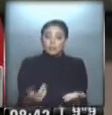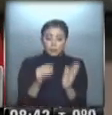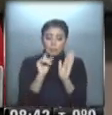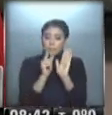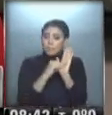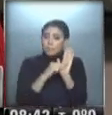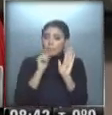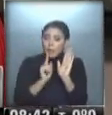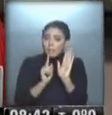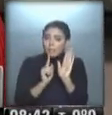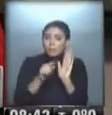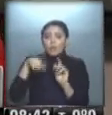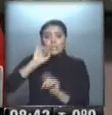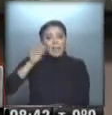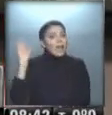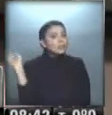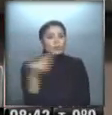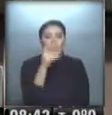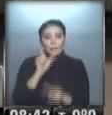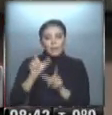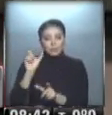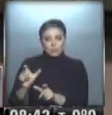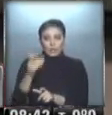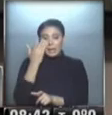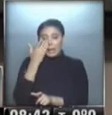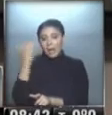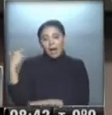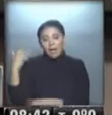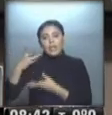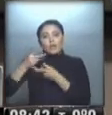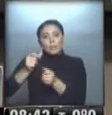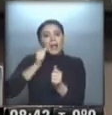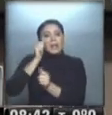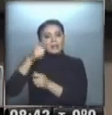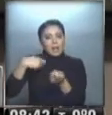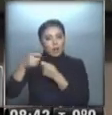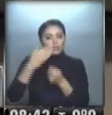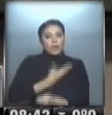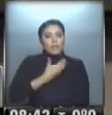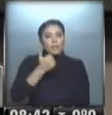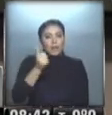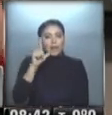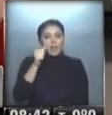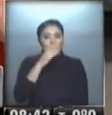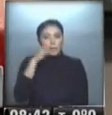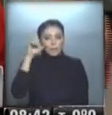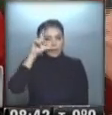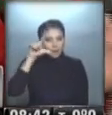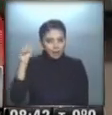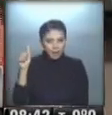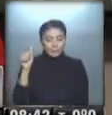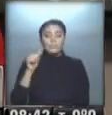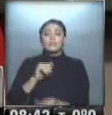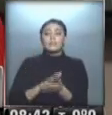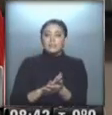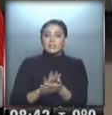monto se le devuelva efectivamente a todos los clientes que eran en este caso de falabella en el momento ocurrido durante los